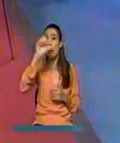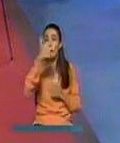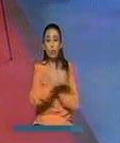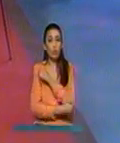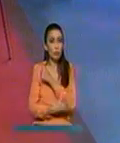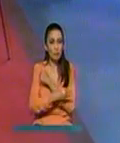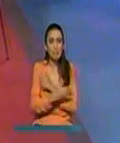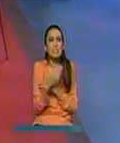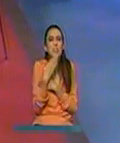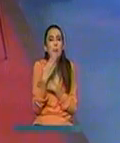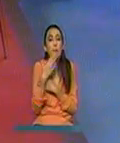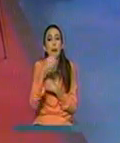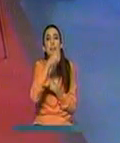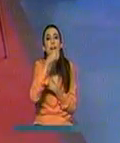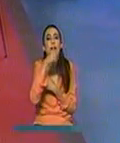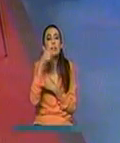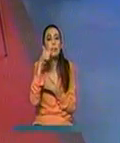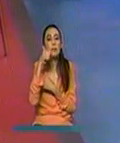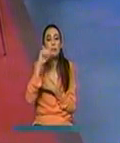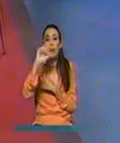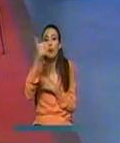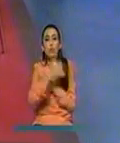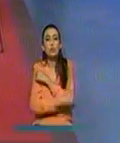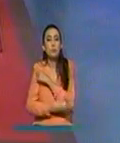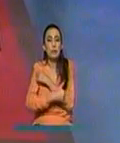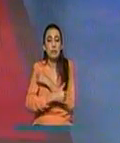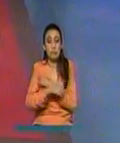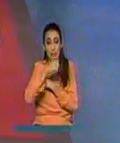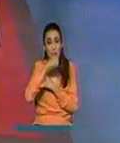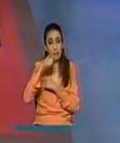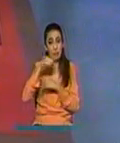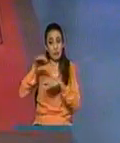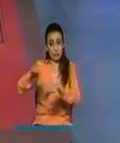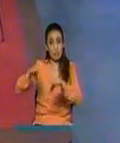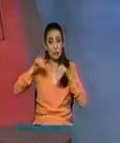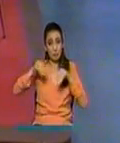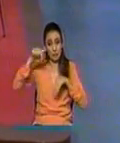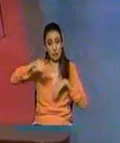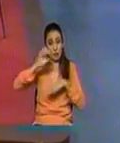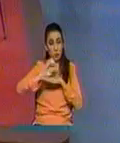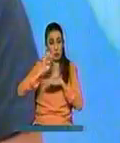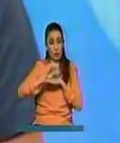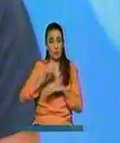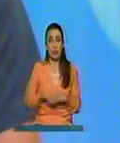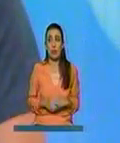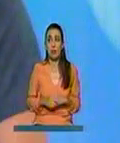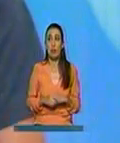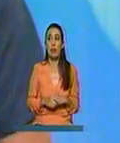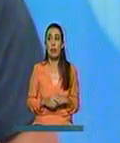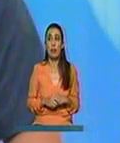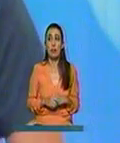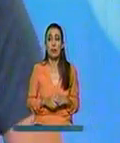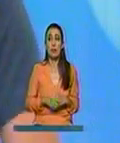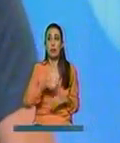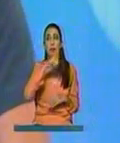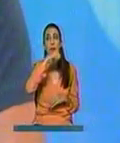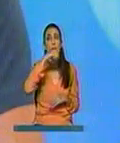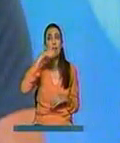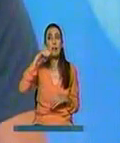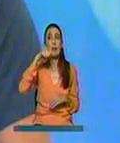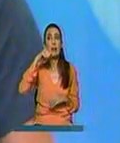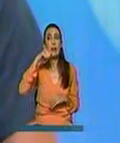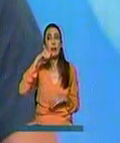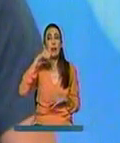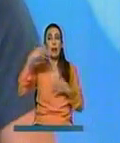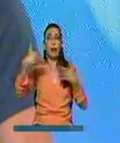es lo que pasa con la calidad de nuestra cerveza? ¿Es apreciada o no en el exterior? Mira, la calidad cervecera ecuatoriana ha surgido